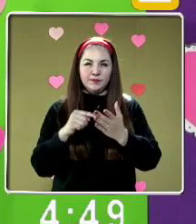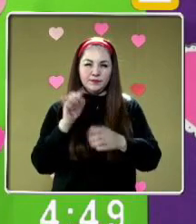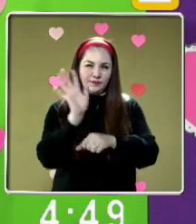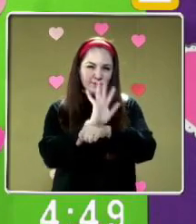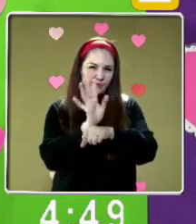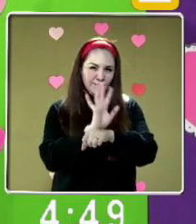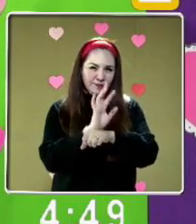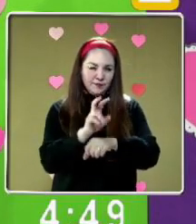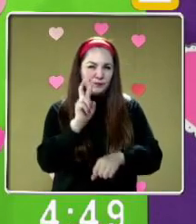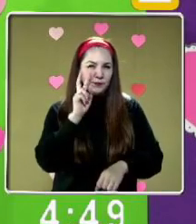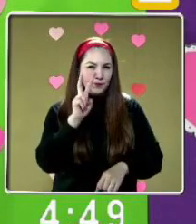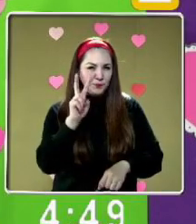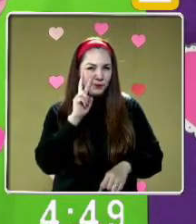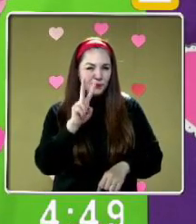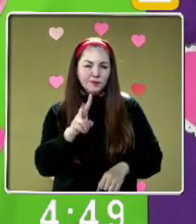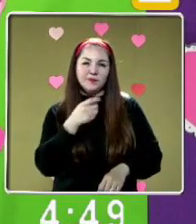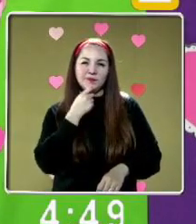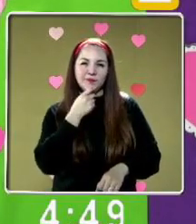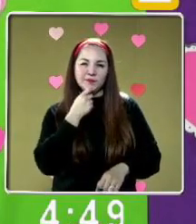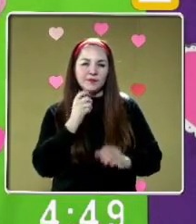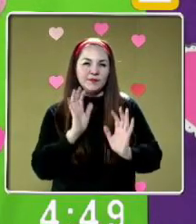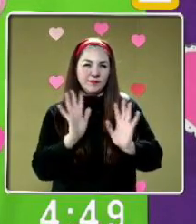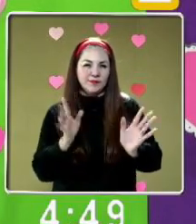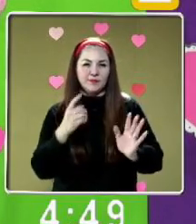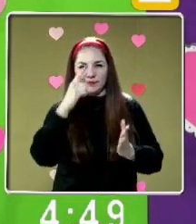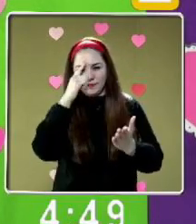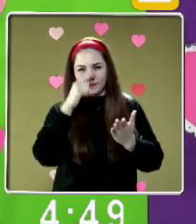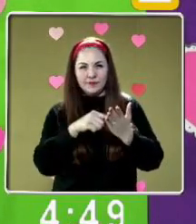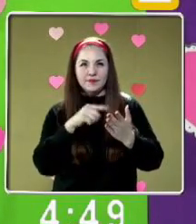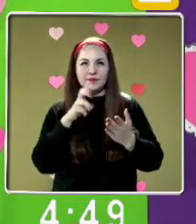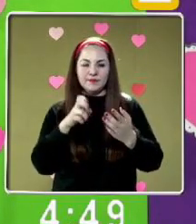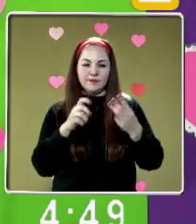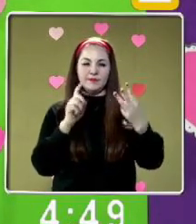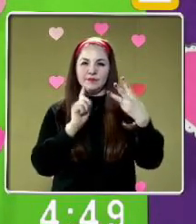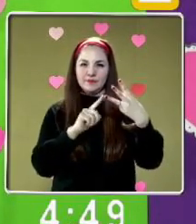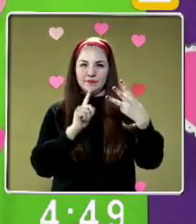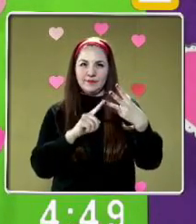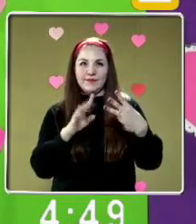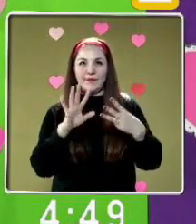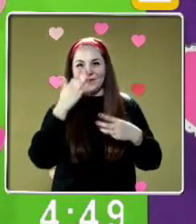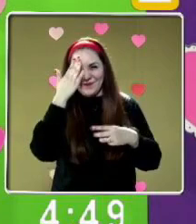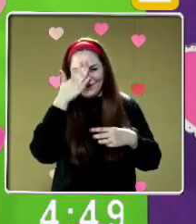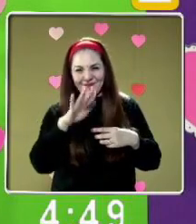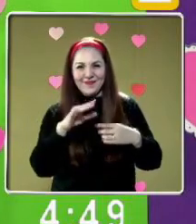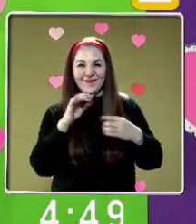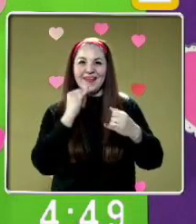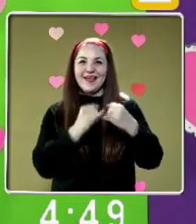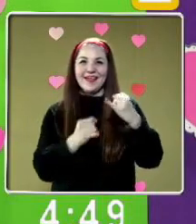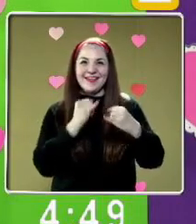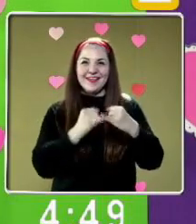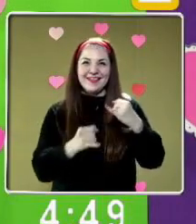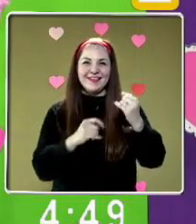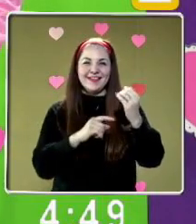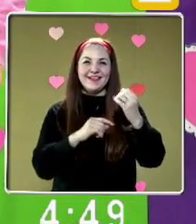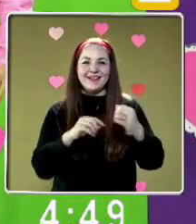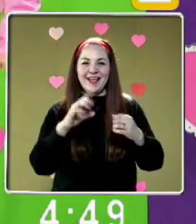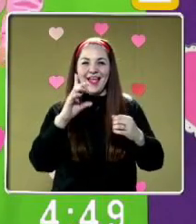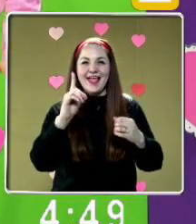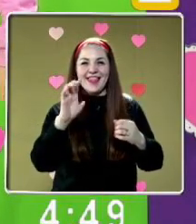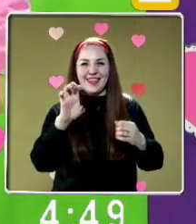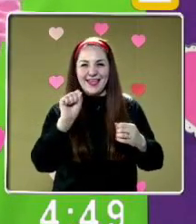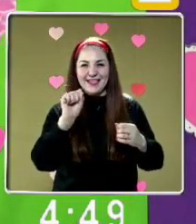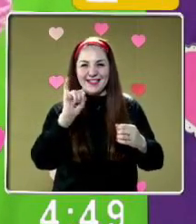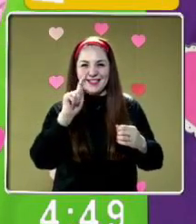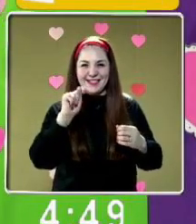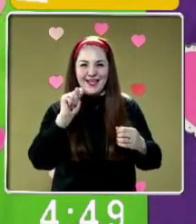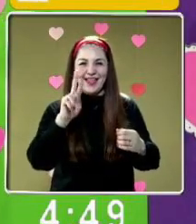películas que ya han visto los niños y todo, yo sé que hasta ahorita la zona de comentarios están de que la última desierto, la última desierto. Déjeme le digo, maestra, como si que ya la